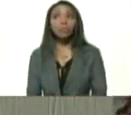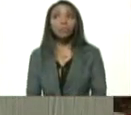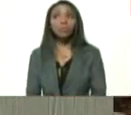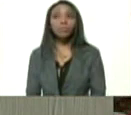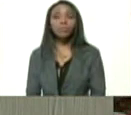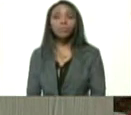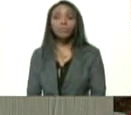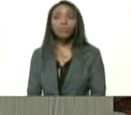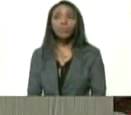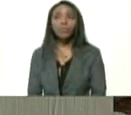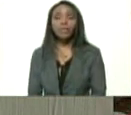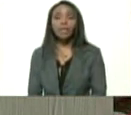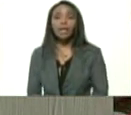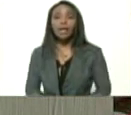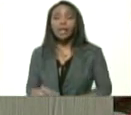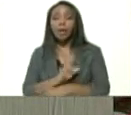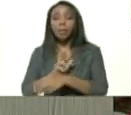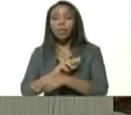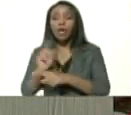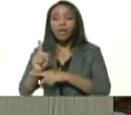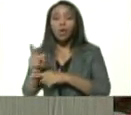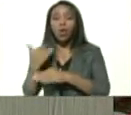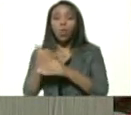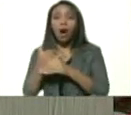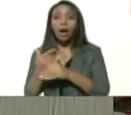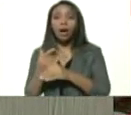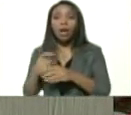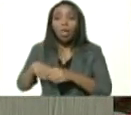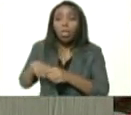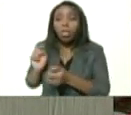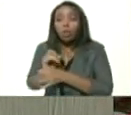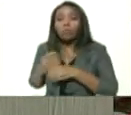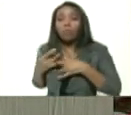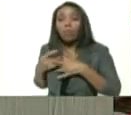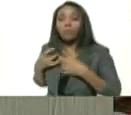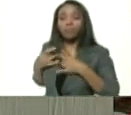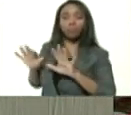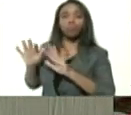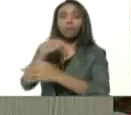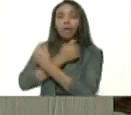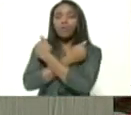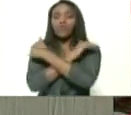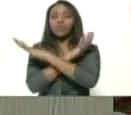zafaron de esa denuncia, cuando en efecto,